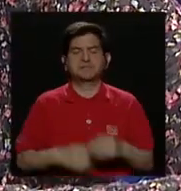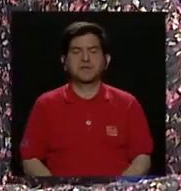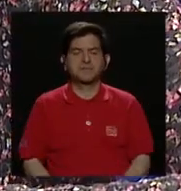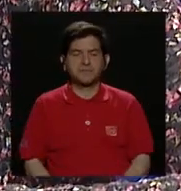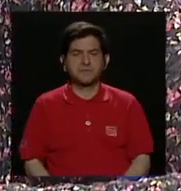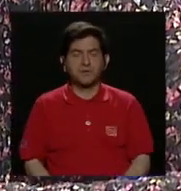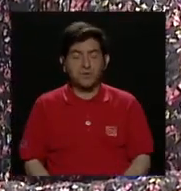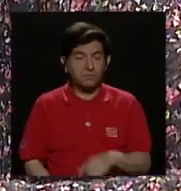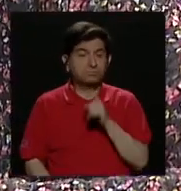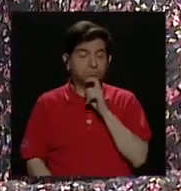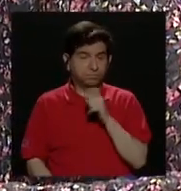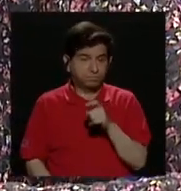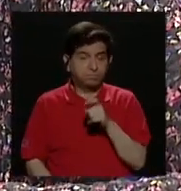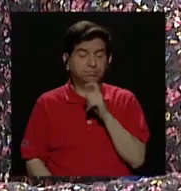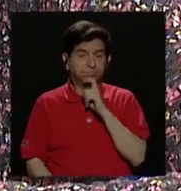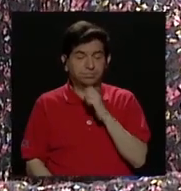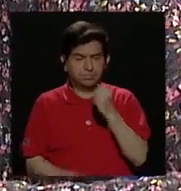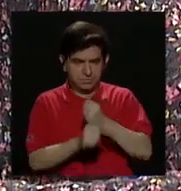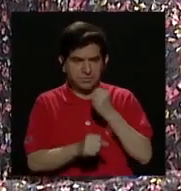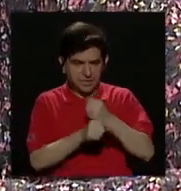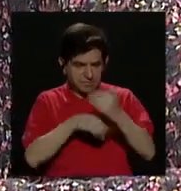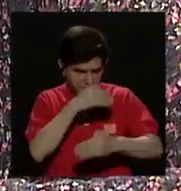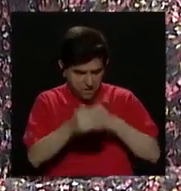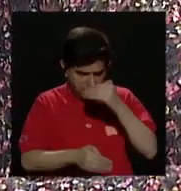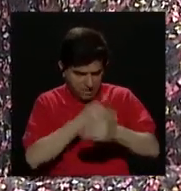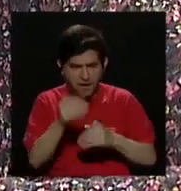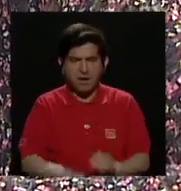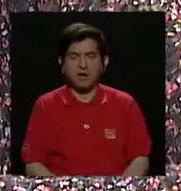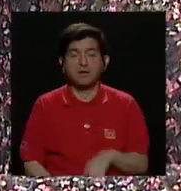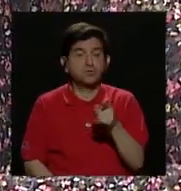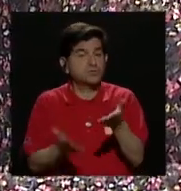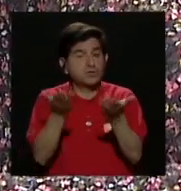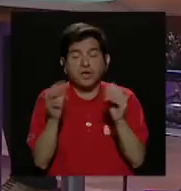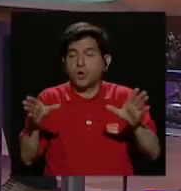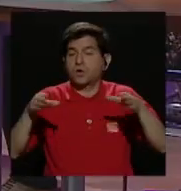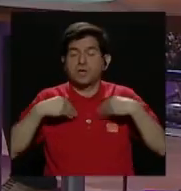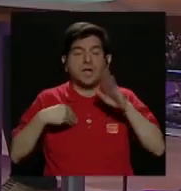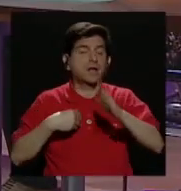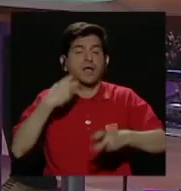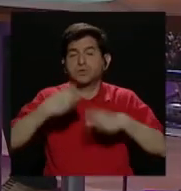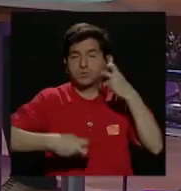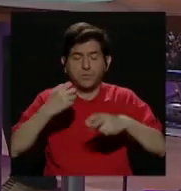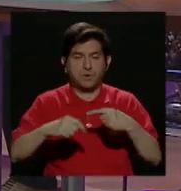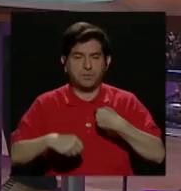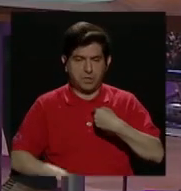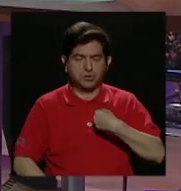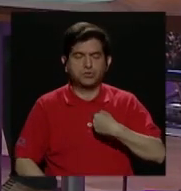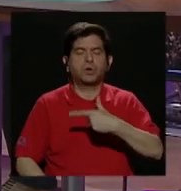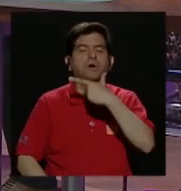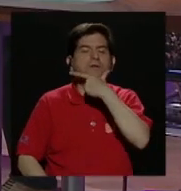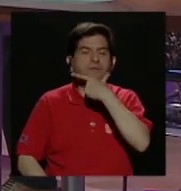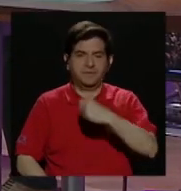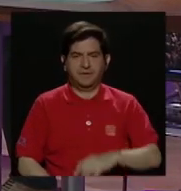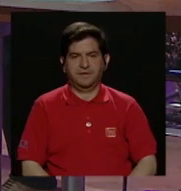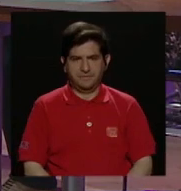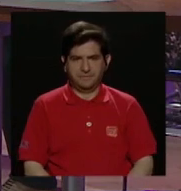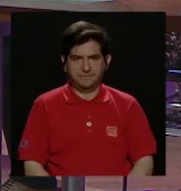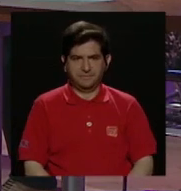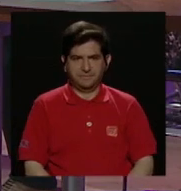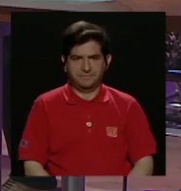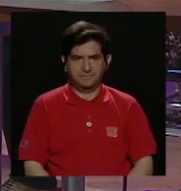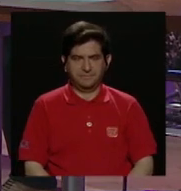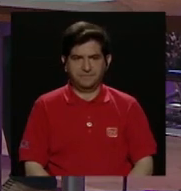me costó un montón trabajar en ello. Si usted no lo quiere aceptar es su problema, pero yo soy lesbiana. Okay. Entonces fue como